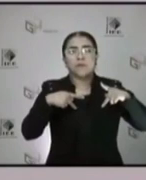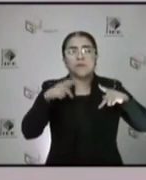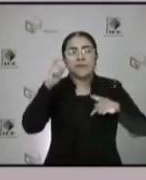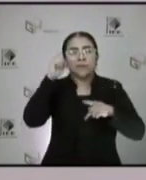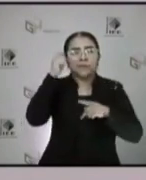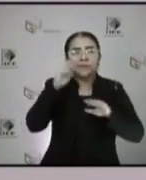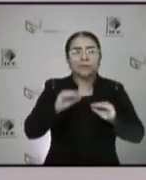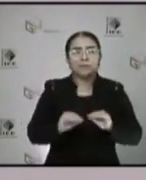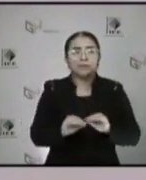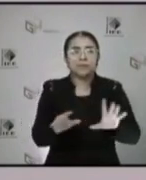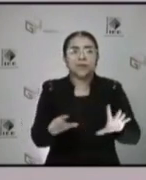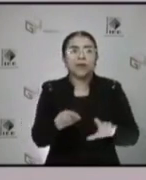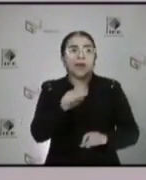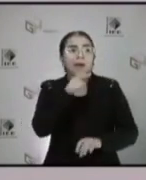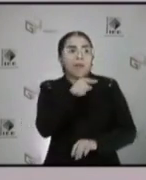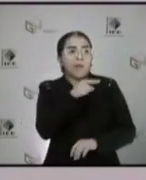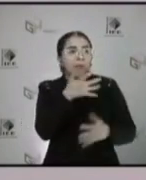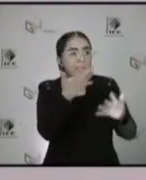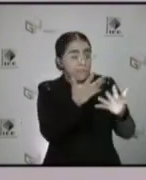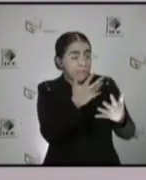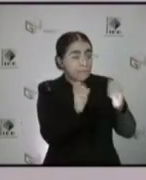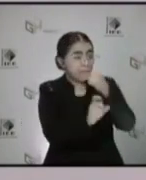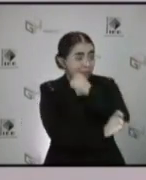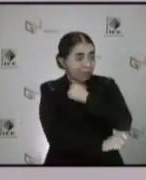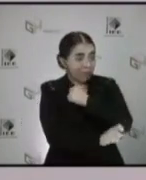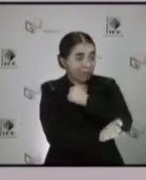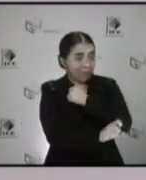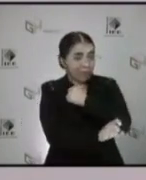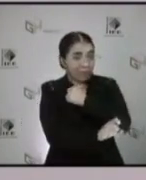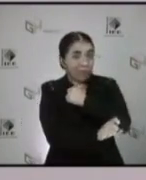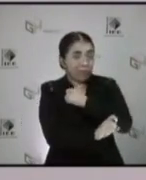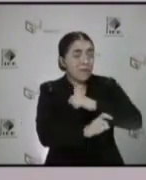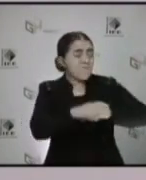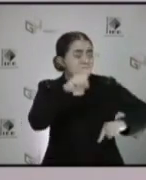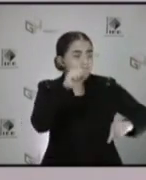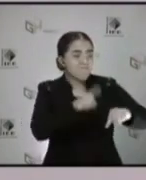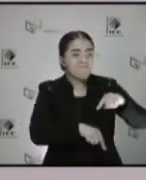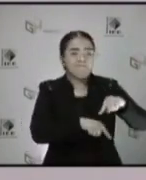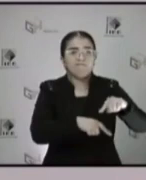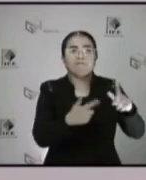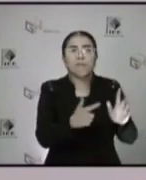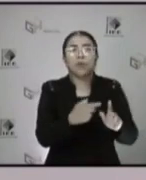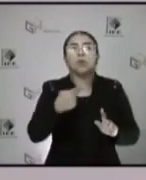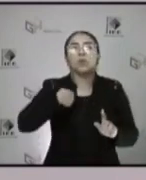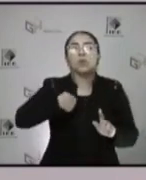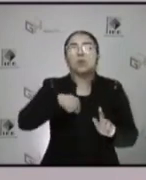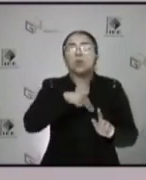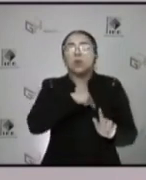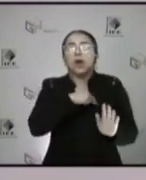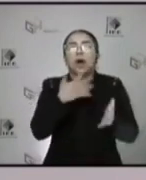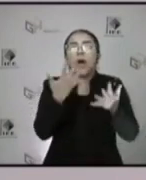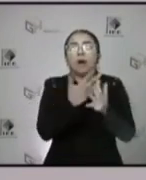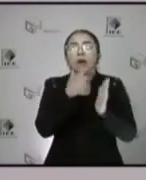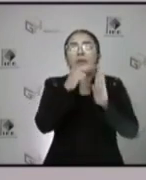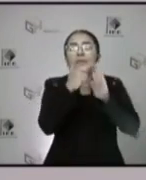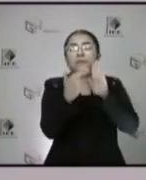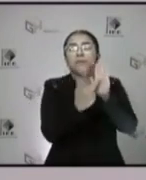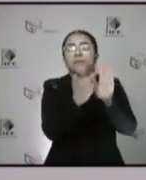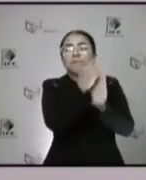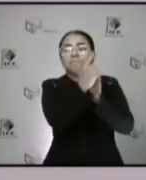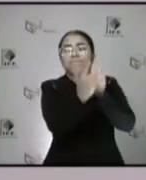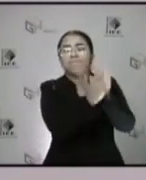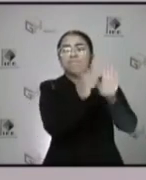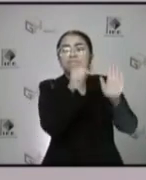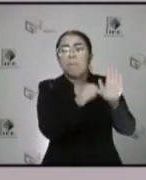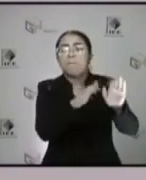comprueben actos de corrupción, impulsando una reforma legislativa para incrementar los años